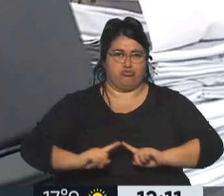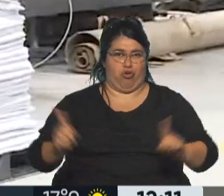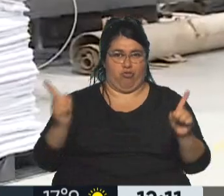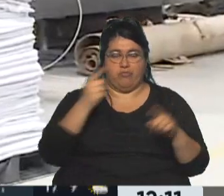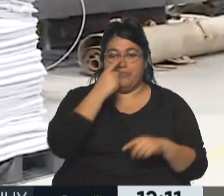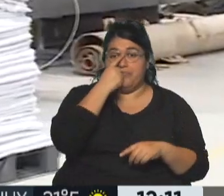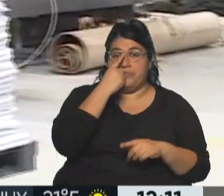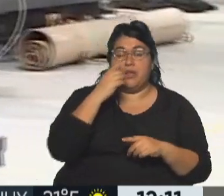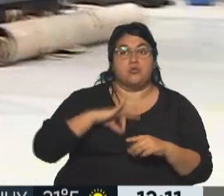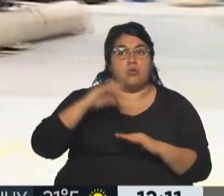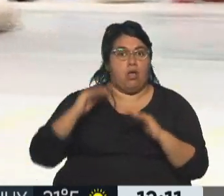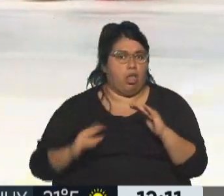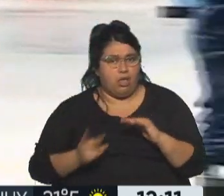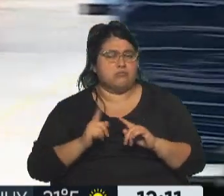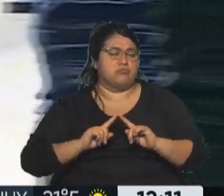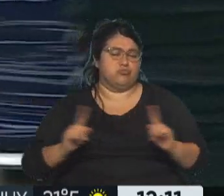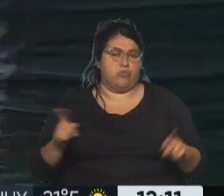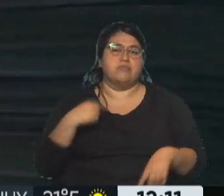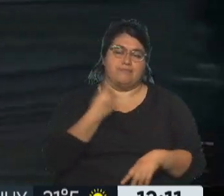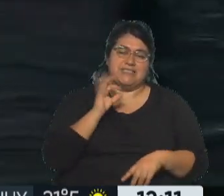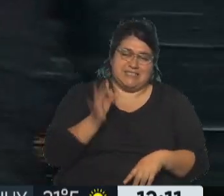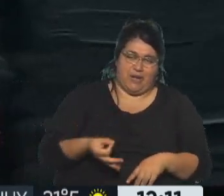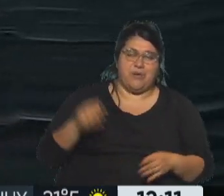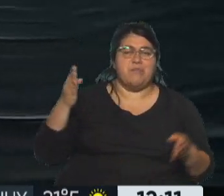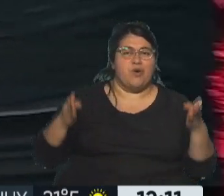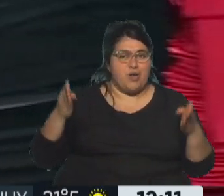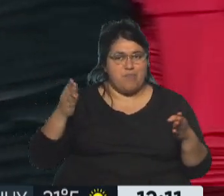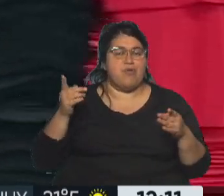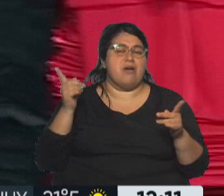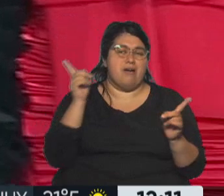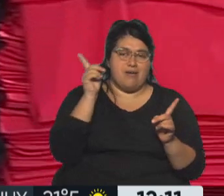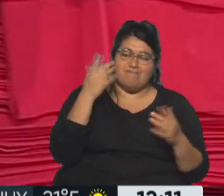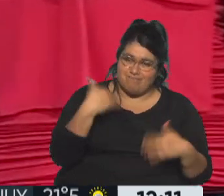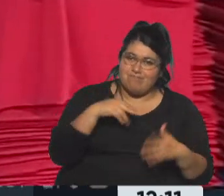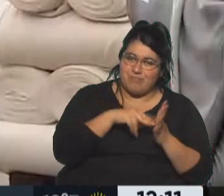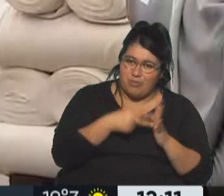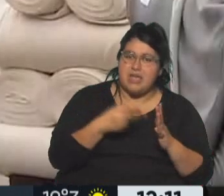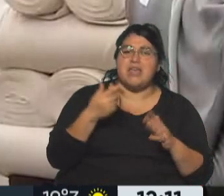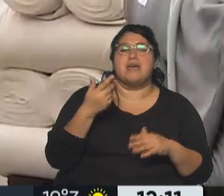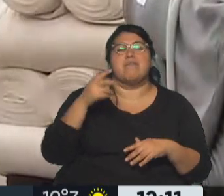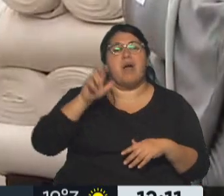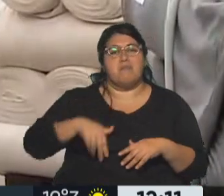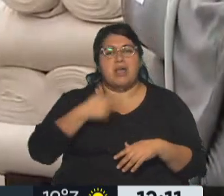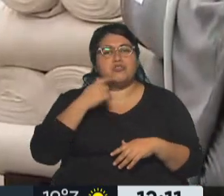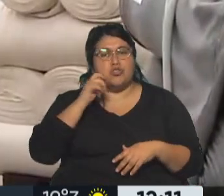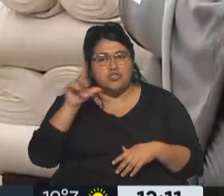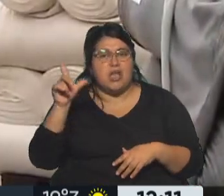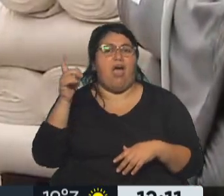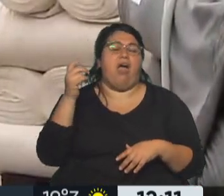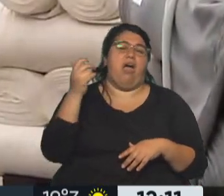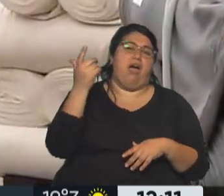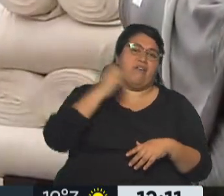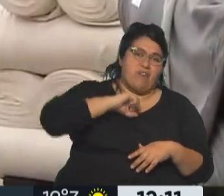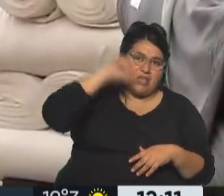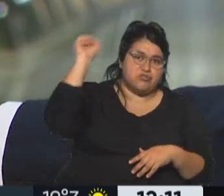que la situación que estamos pasando diferencias de inflación de planes sociales se sale de una sola forma que